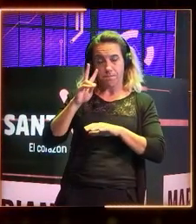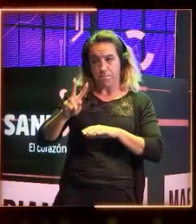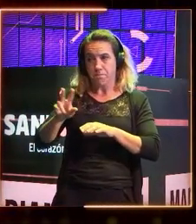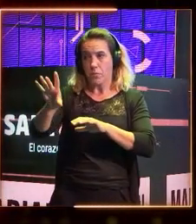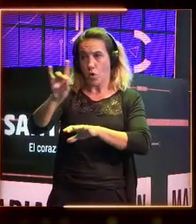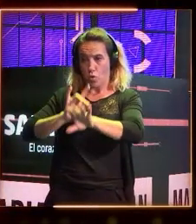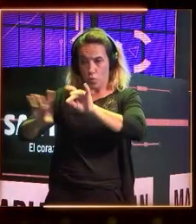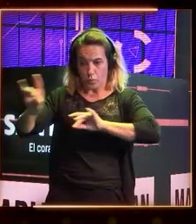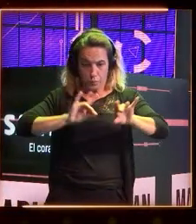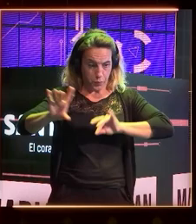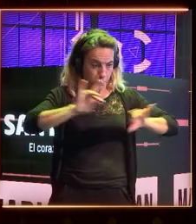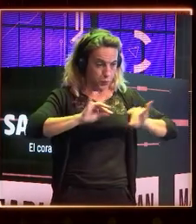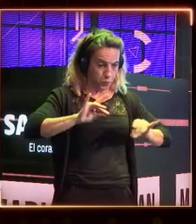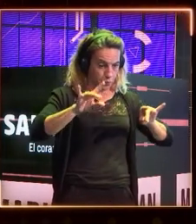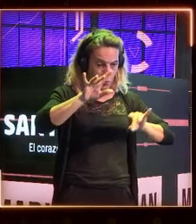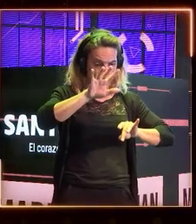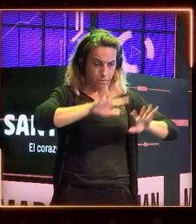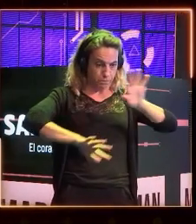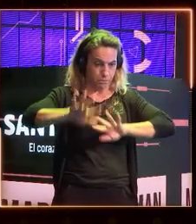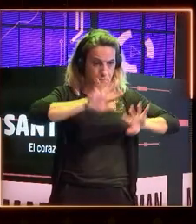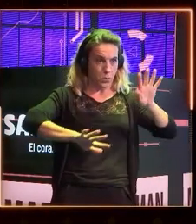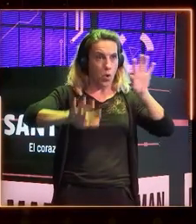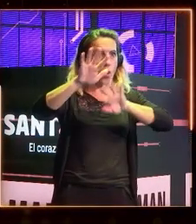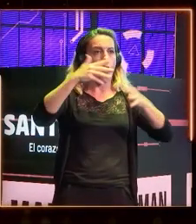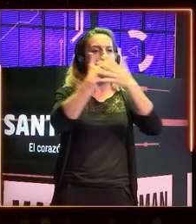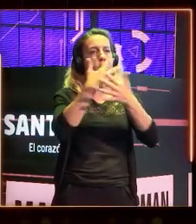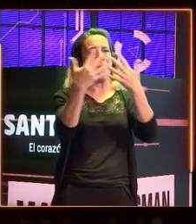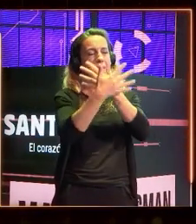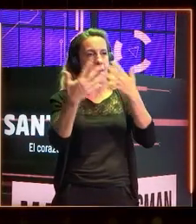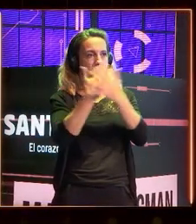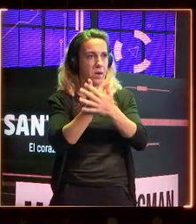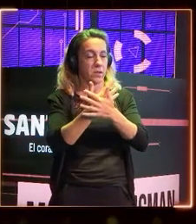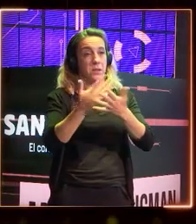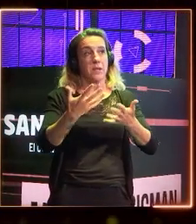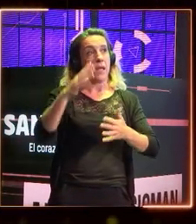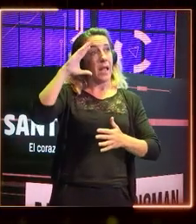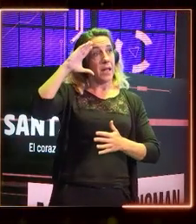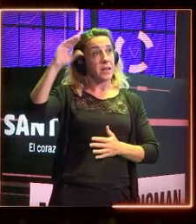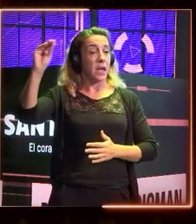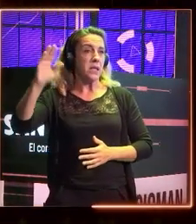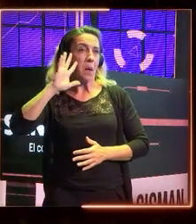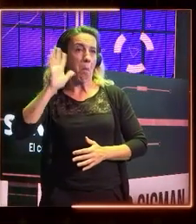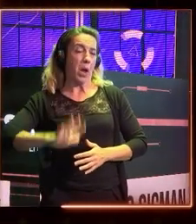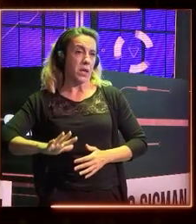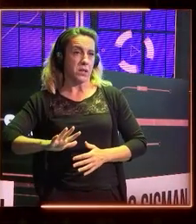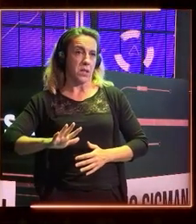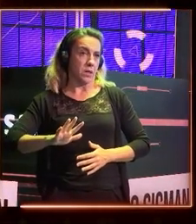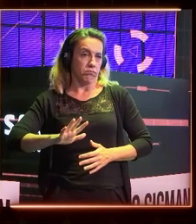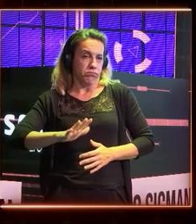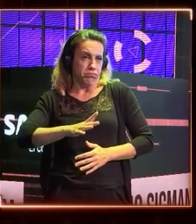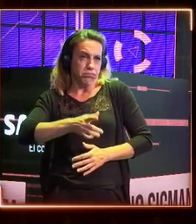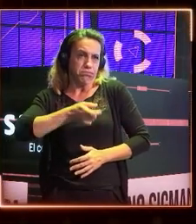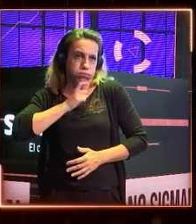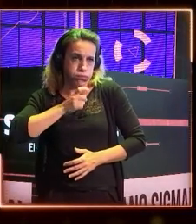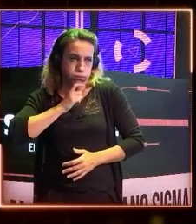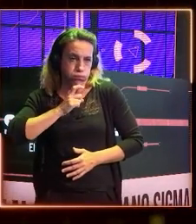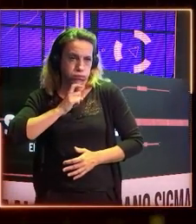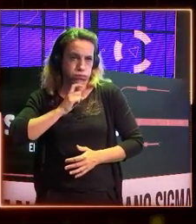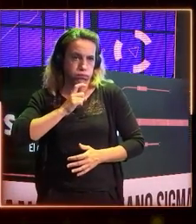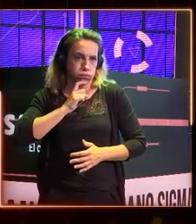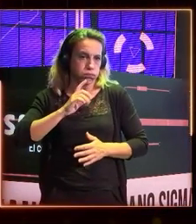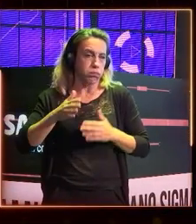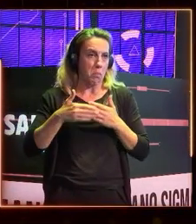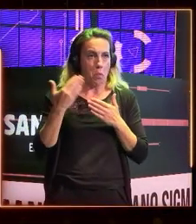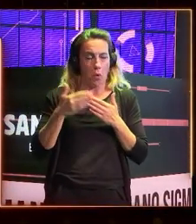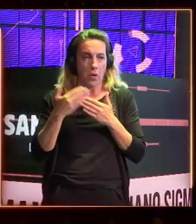recombinar lasas qué quiero decirles con esto quiero decirle otra vez que aún la inteligencia que parece muy sofisticada la inteligencia borgiana esa de